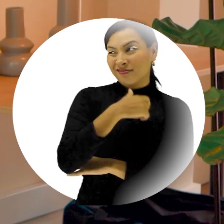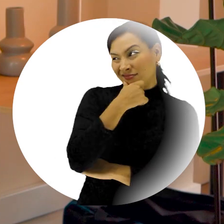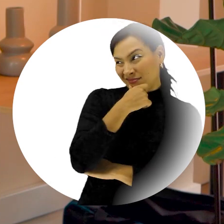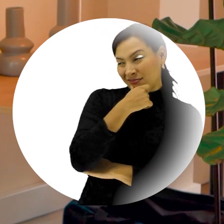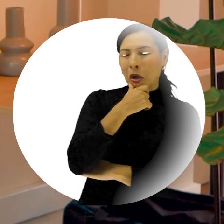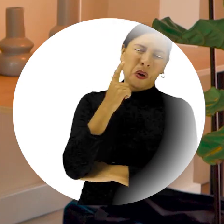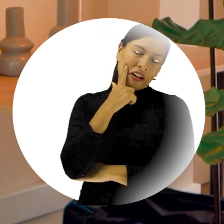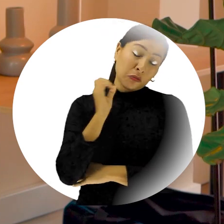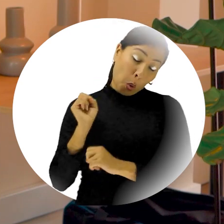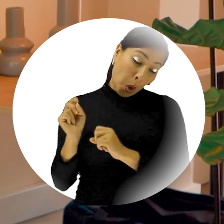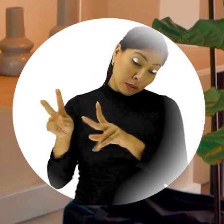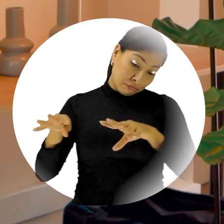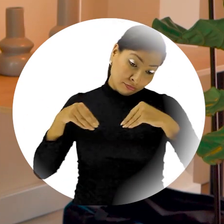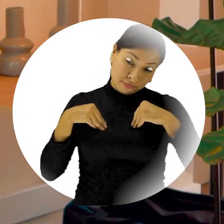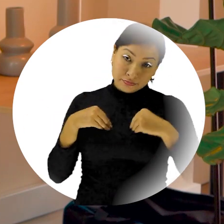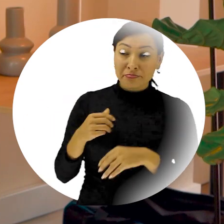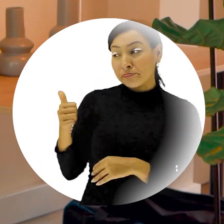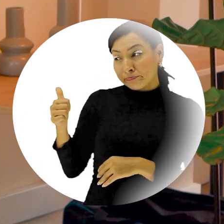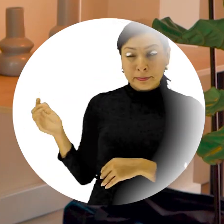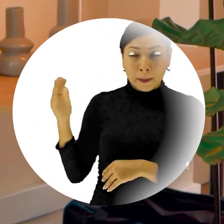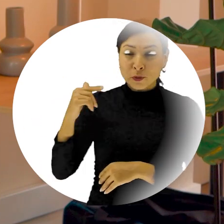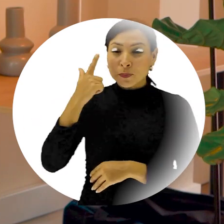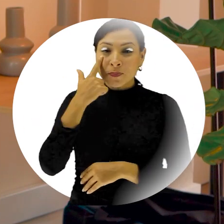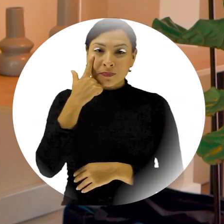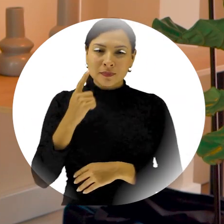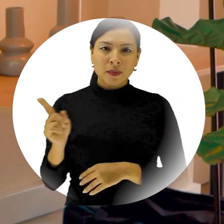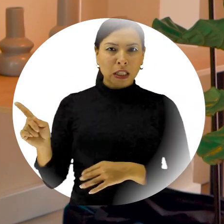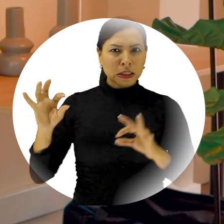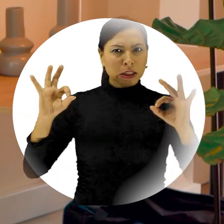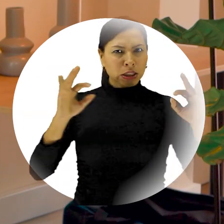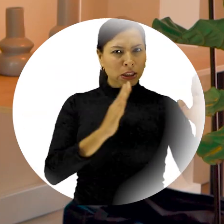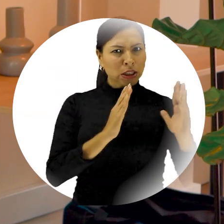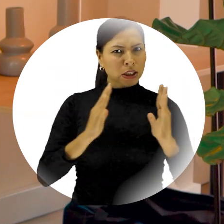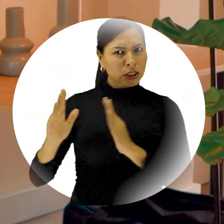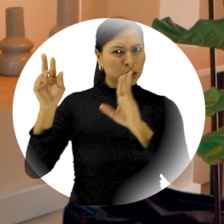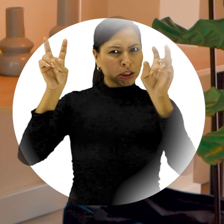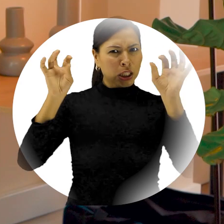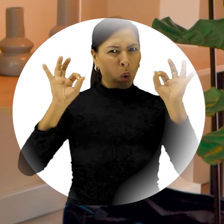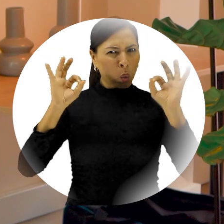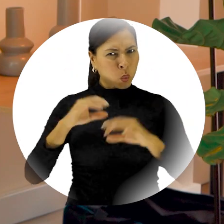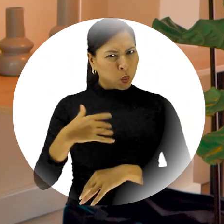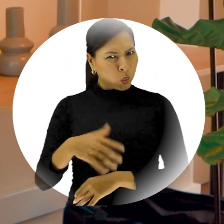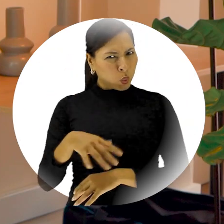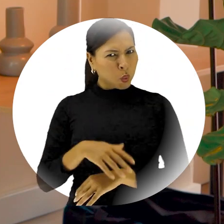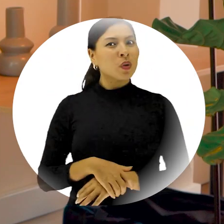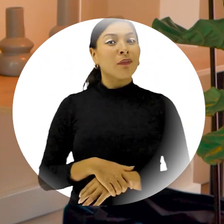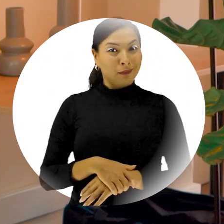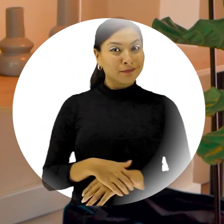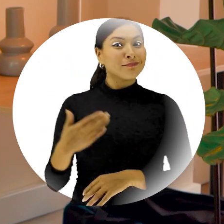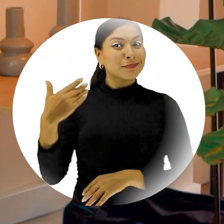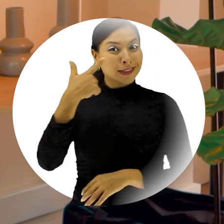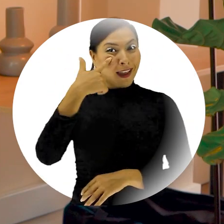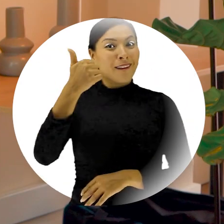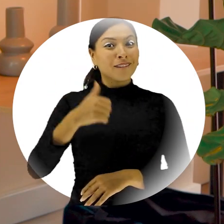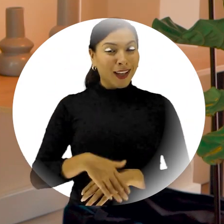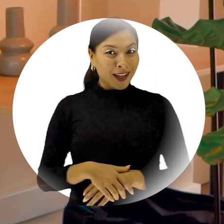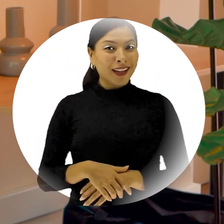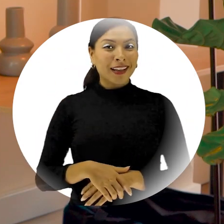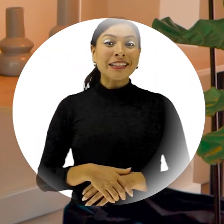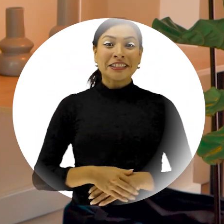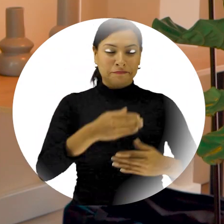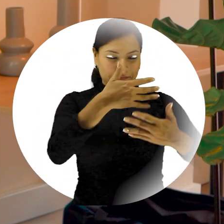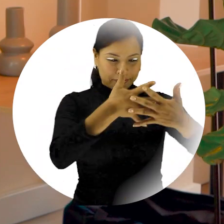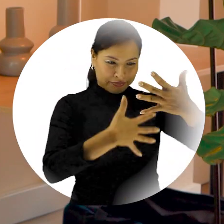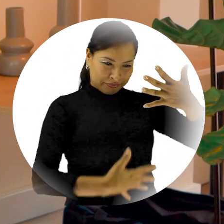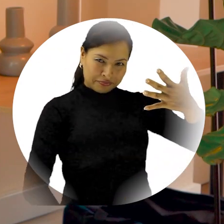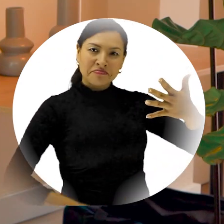cuando revisamos todas las opciones, le agradecí por ser tan pragmático con estos temas. Entonces había un espacio para tomar fotografías, porque uno